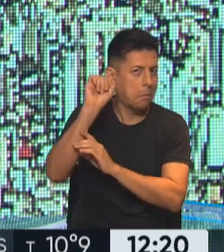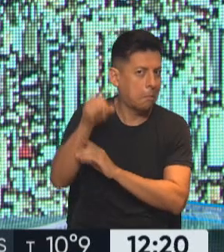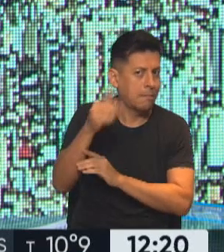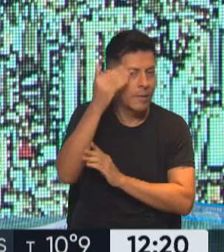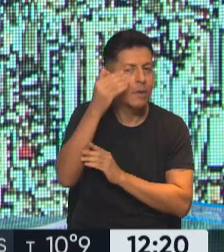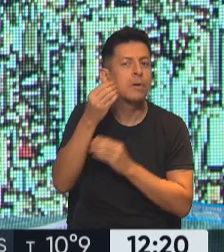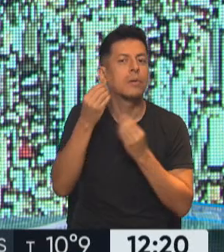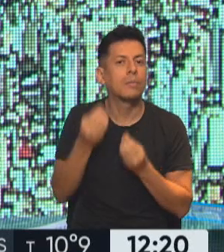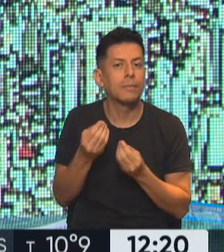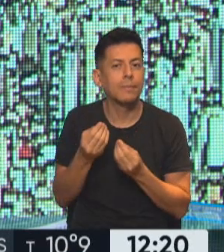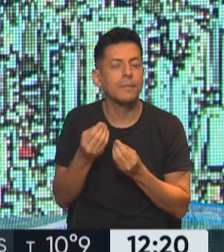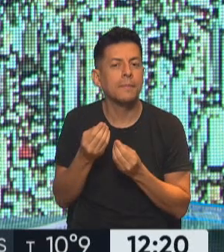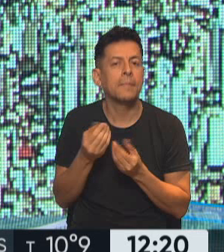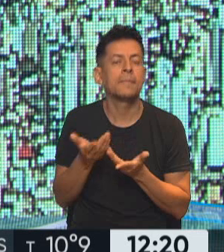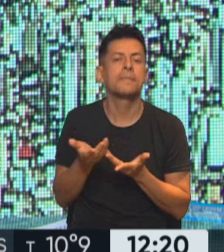vos sabés que